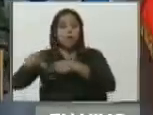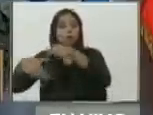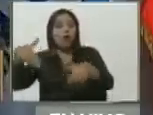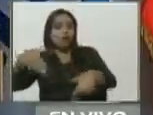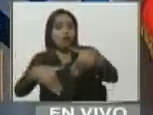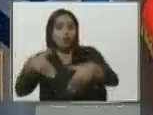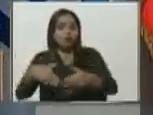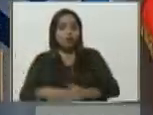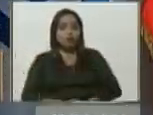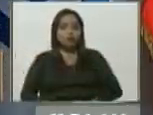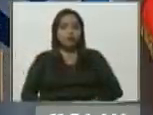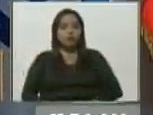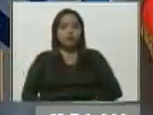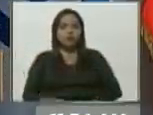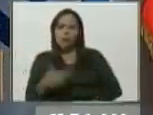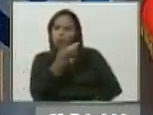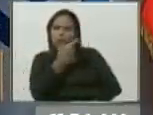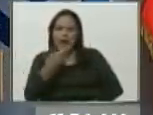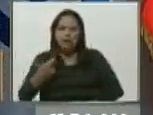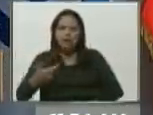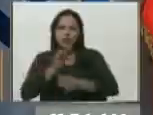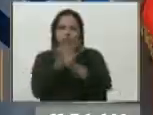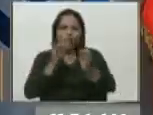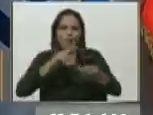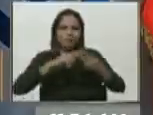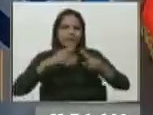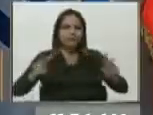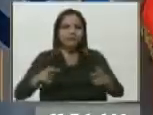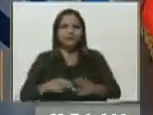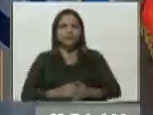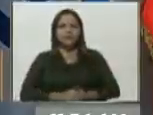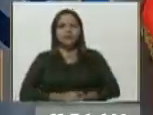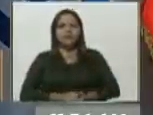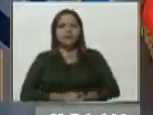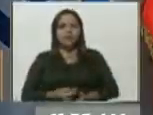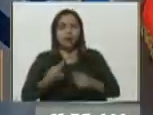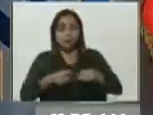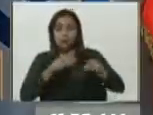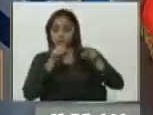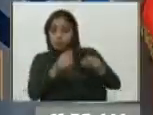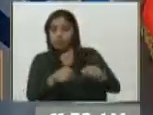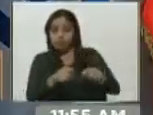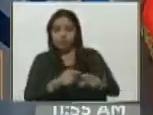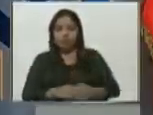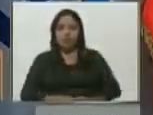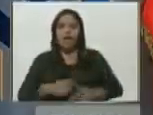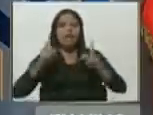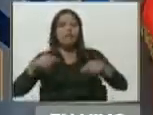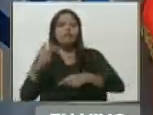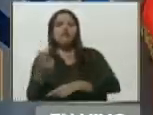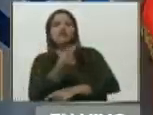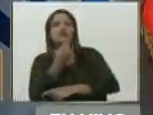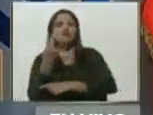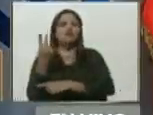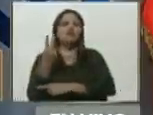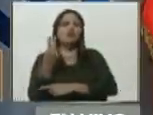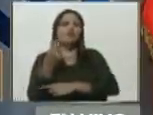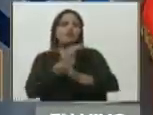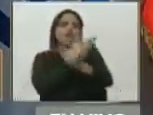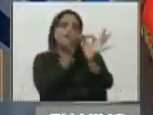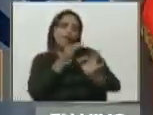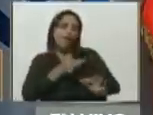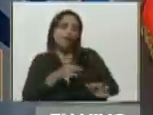creyendo en esa pacificación. Pero a partir de allí, también un segundo intento